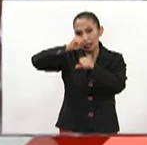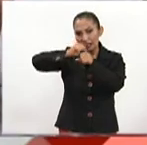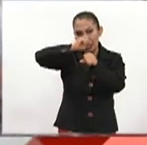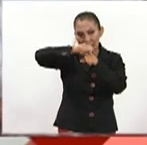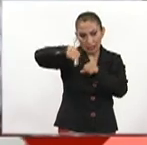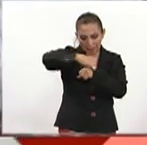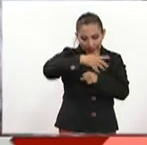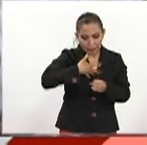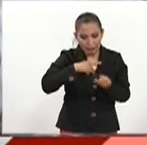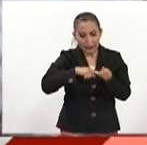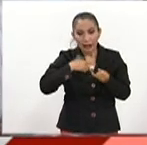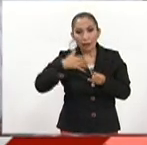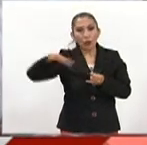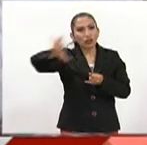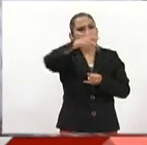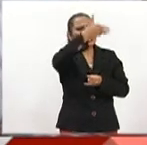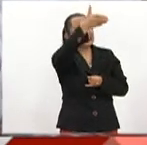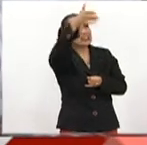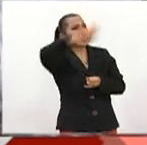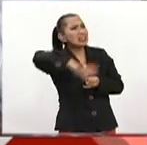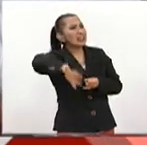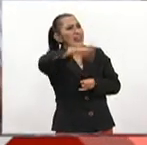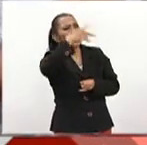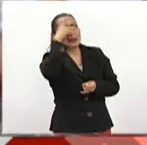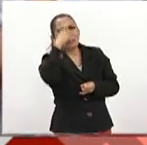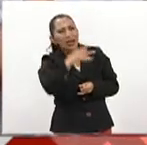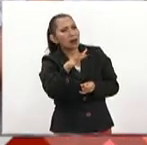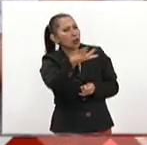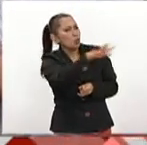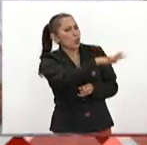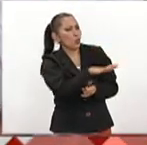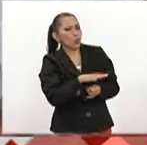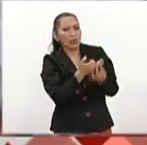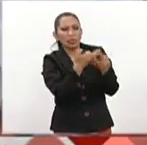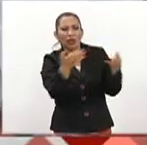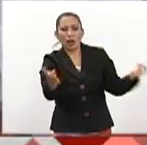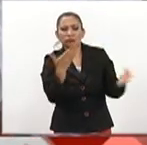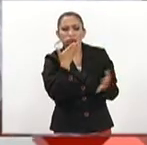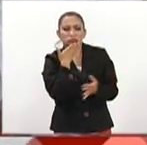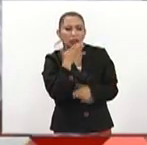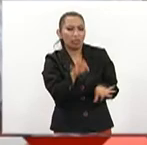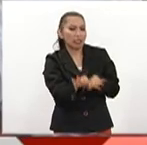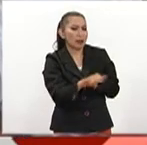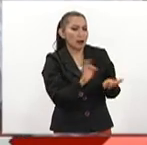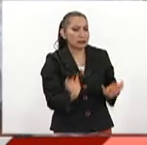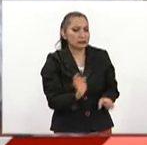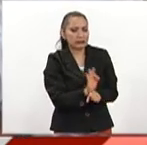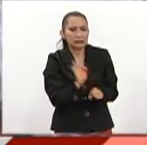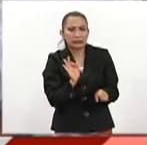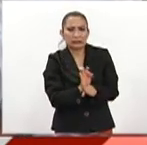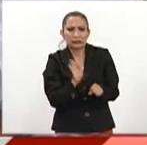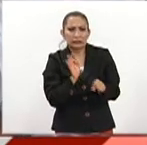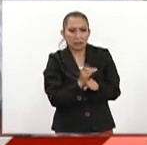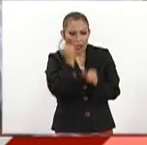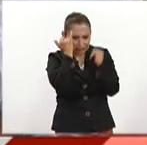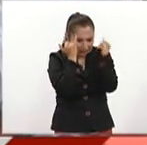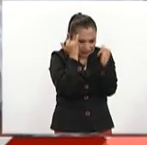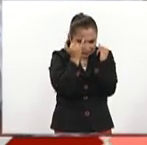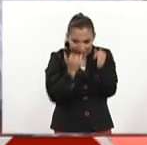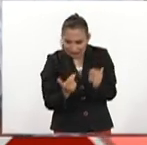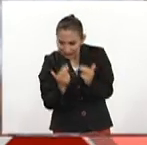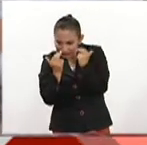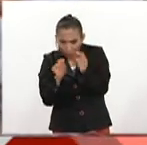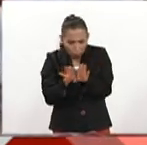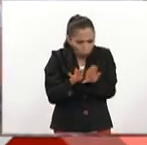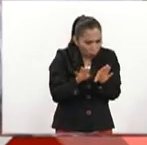Sí. Tenemos un ecosistema que hoy en día está alzando cada vez más la voz para fomentar que se emprenda, para